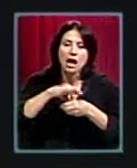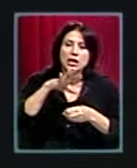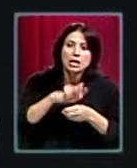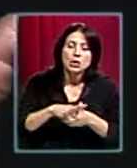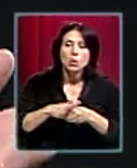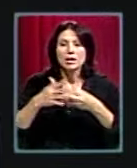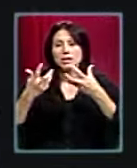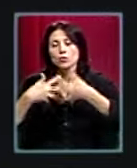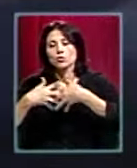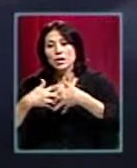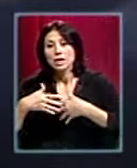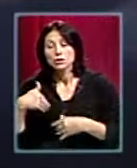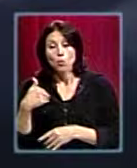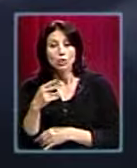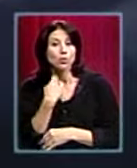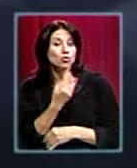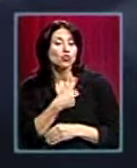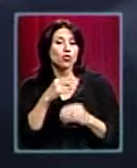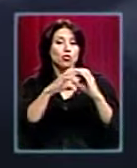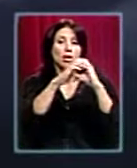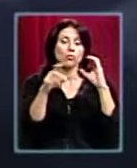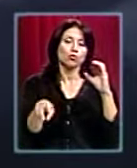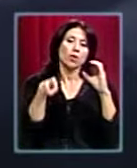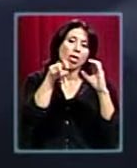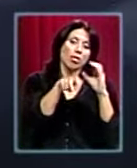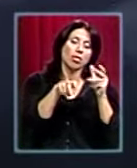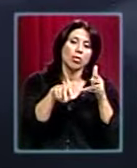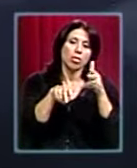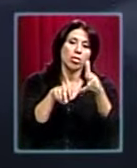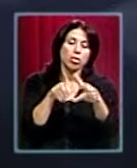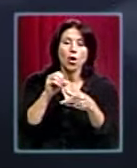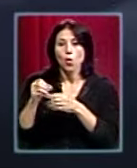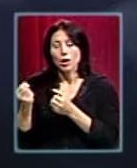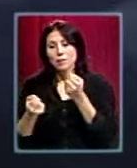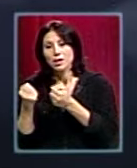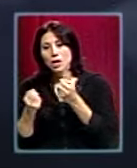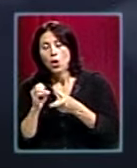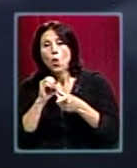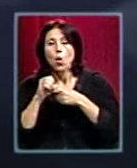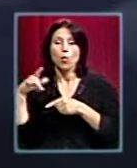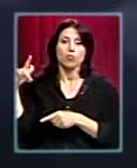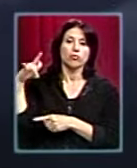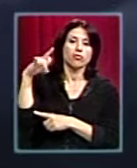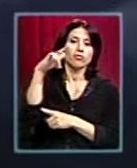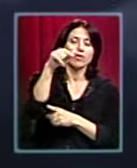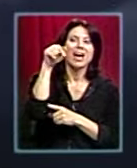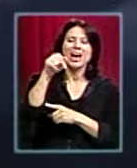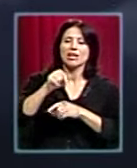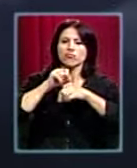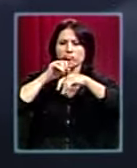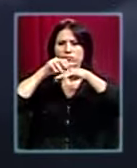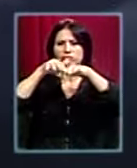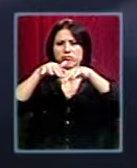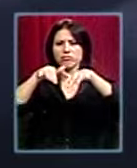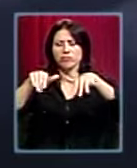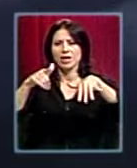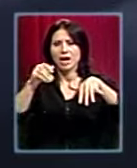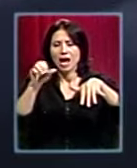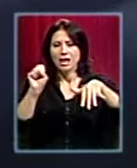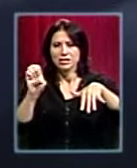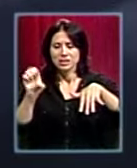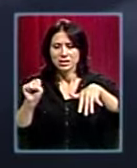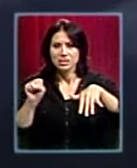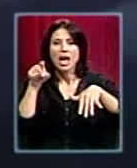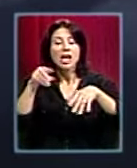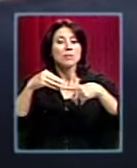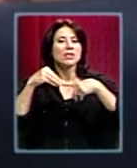transportamos, ya sea en vehículo, en bus o en avión, se emiten gases de efecto invernadero, dentro de los cuales el principal es el